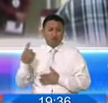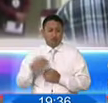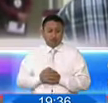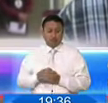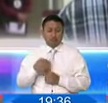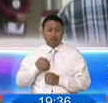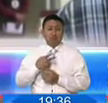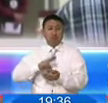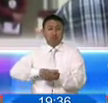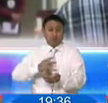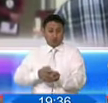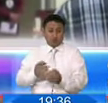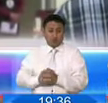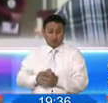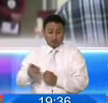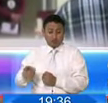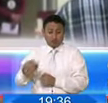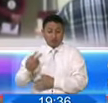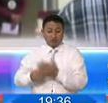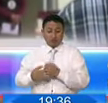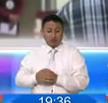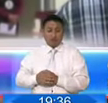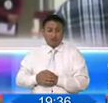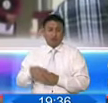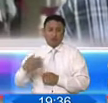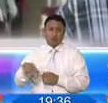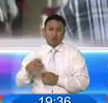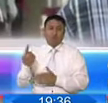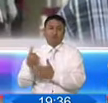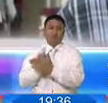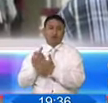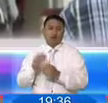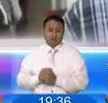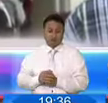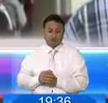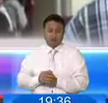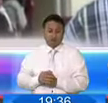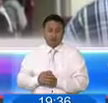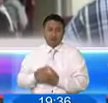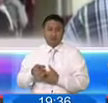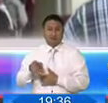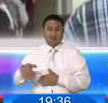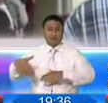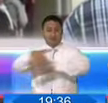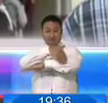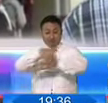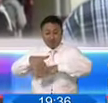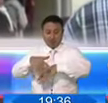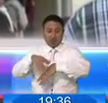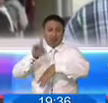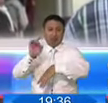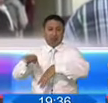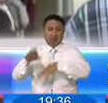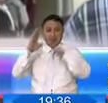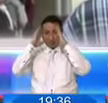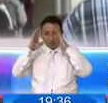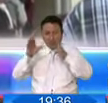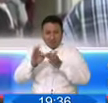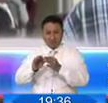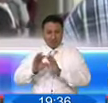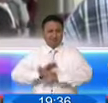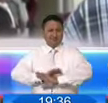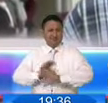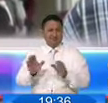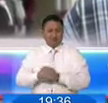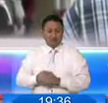sobrino también lo necesita deja y saldría bastante abandonadas bastante abandonadas